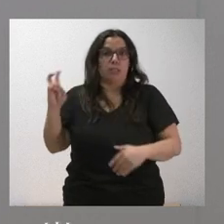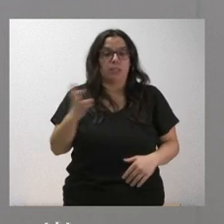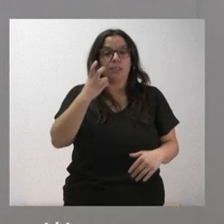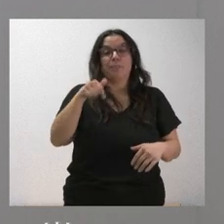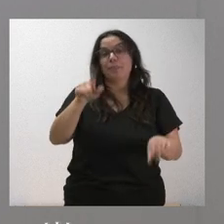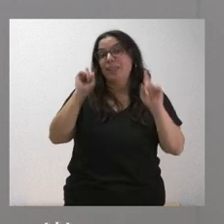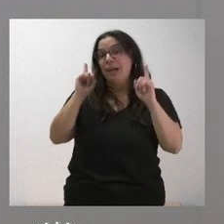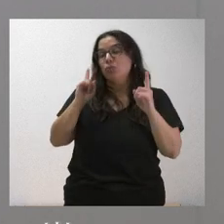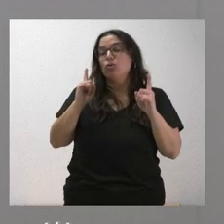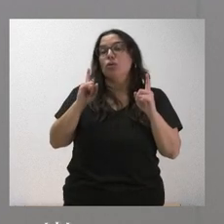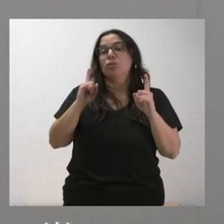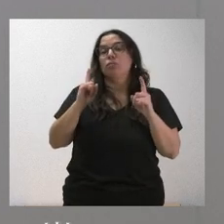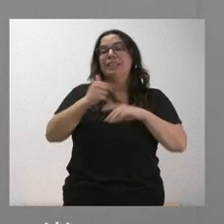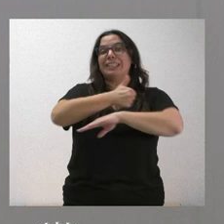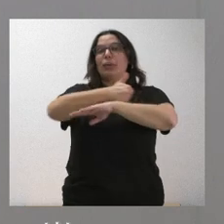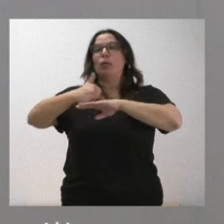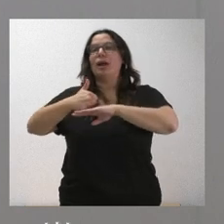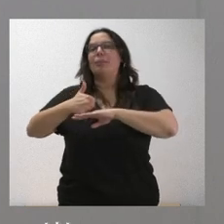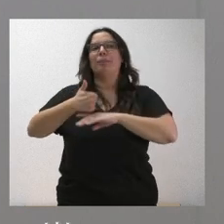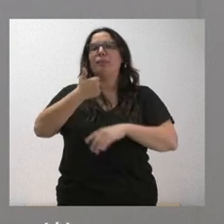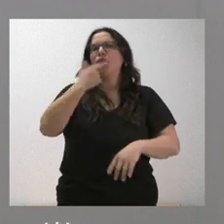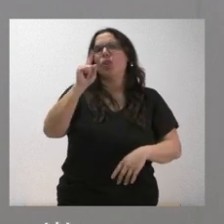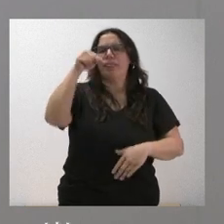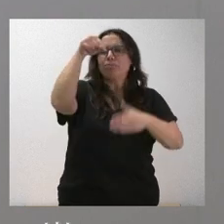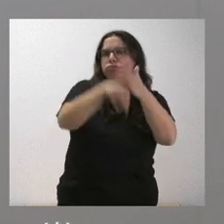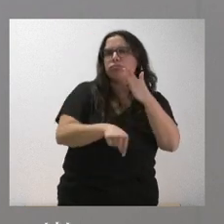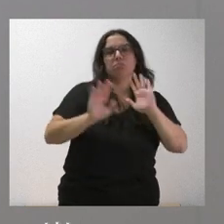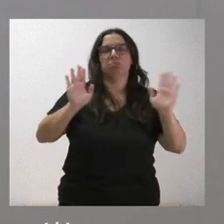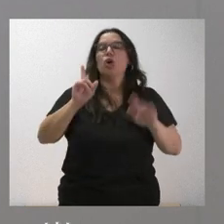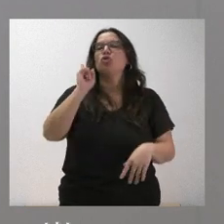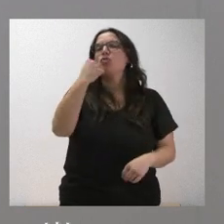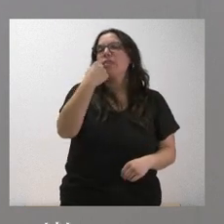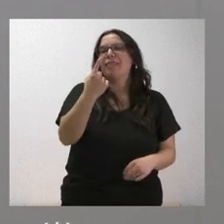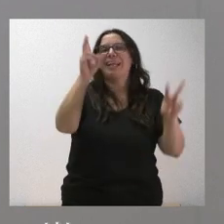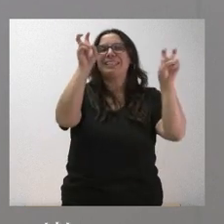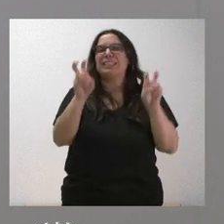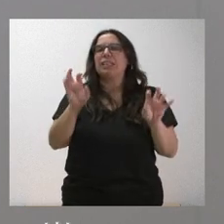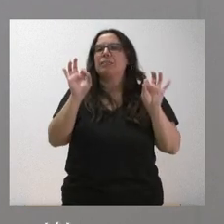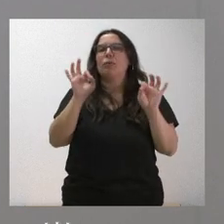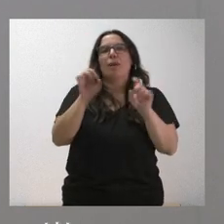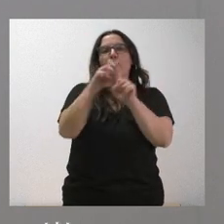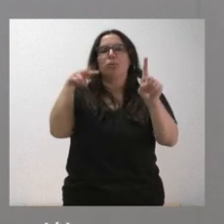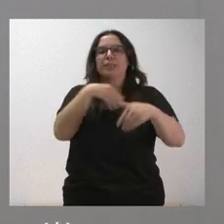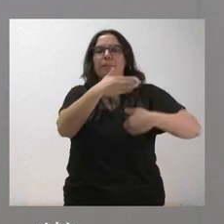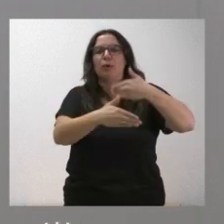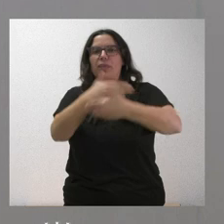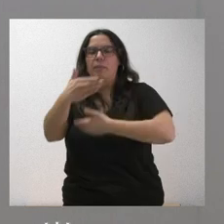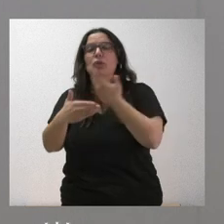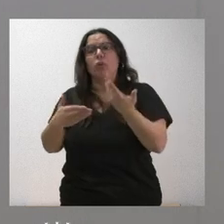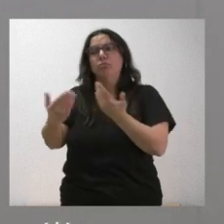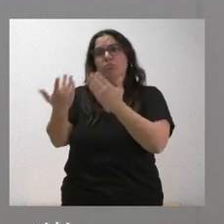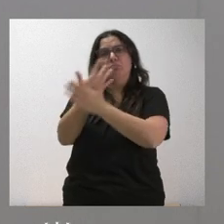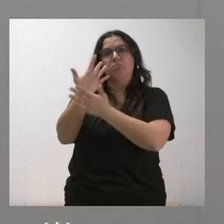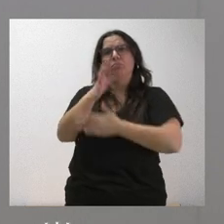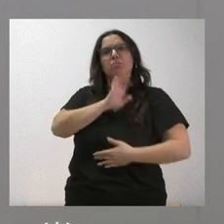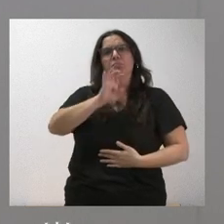caso el tribunal no entra en el fondo del asunto plantea solamente cuestiones desde el punto de vista del procedimiento que son muy interesantes y que nos va